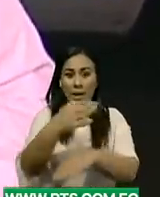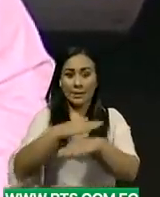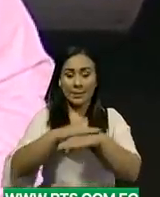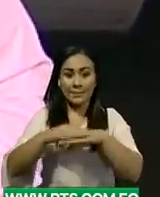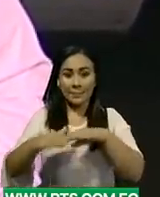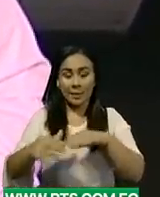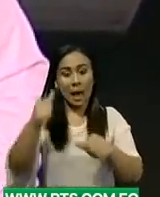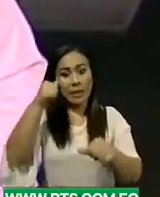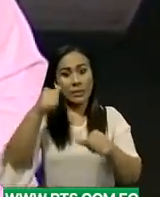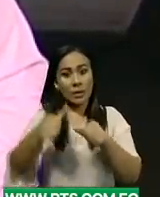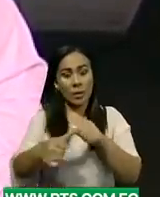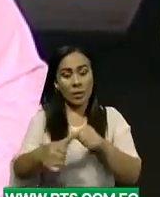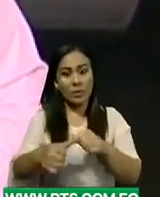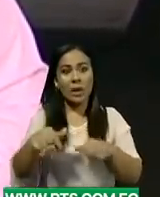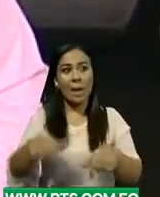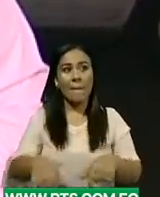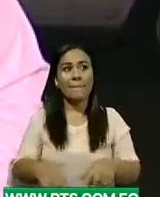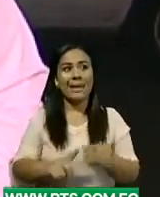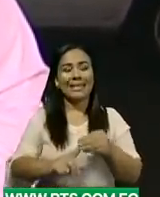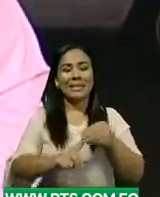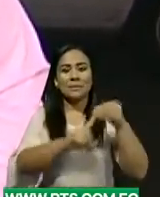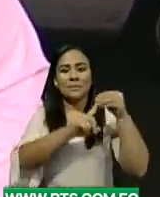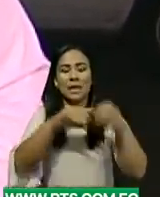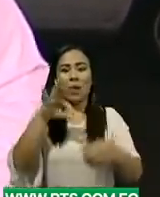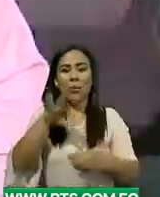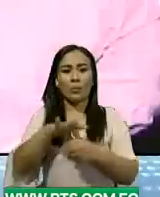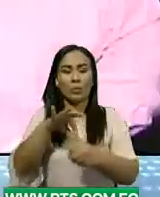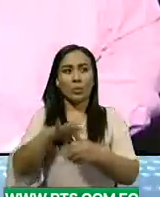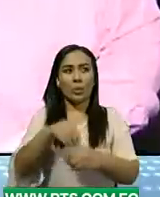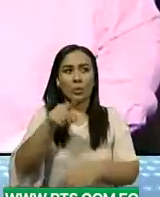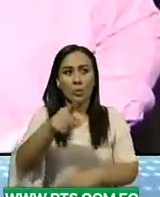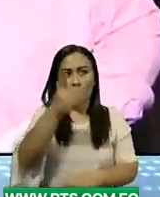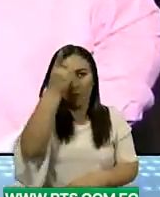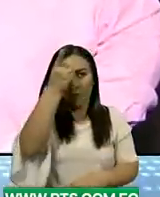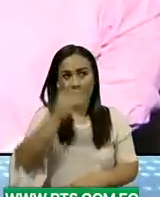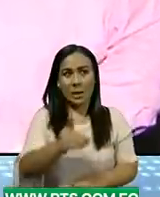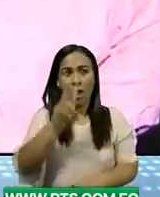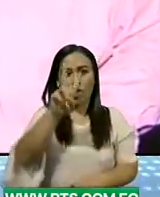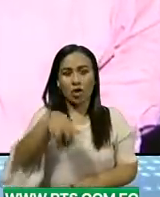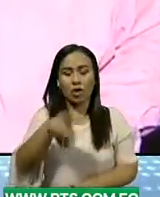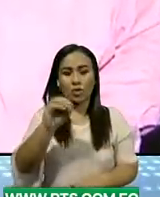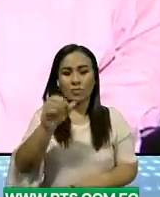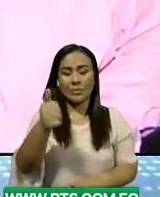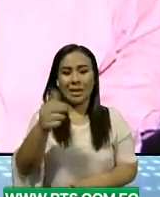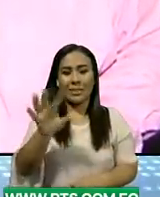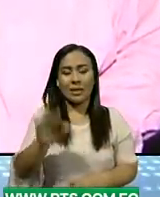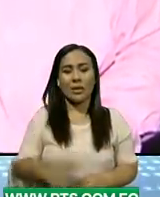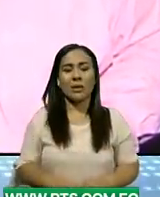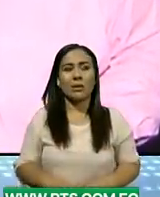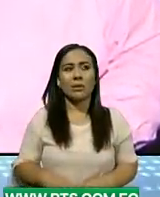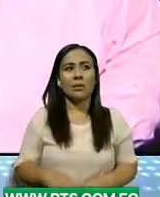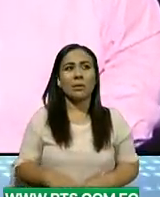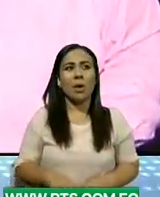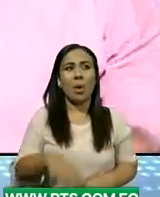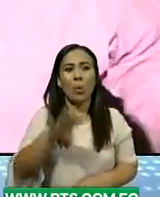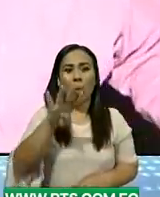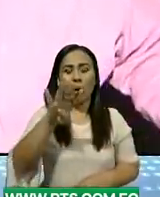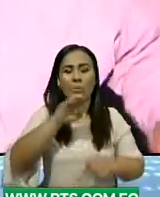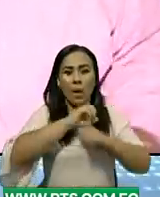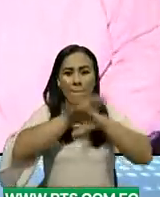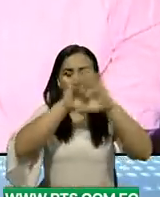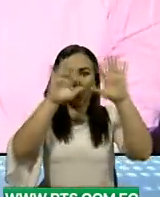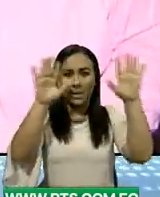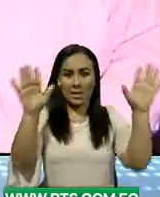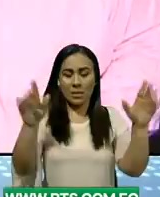más a nuestro programa especial de elecciones Usted Decide 2019, donde estaremos estaremos en cuatro emisiones